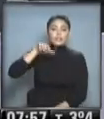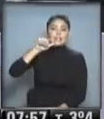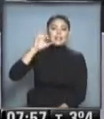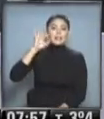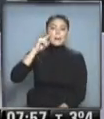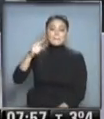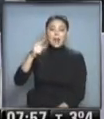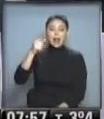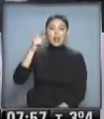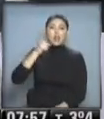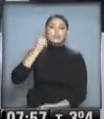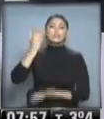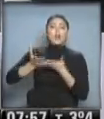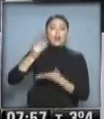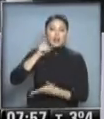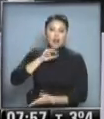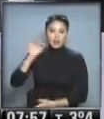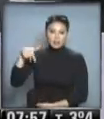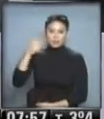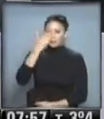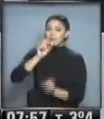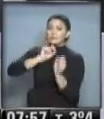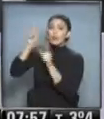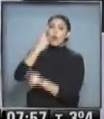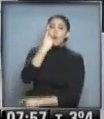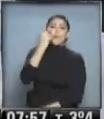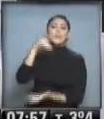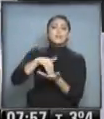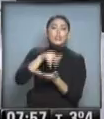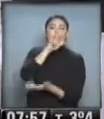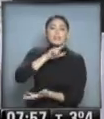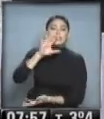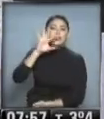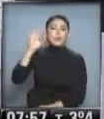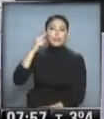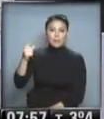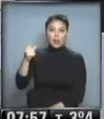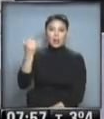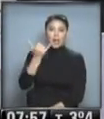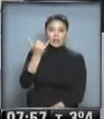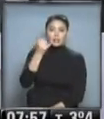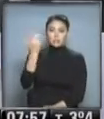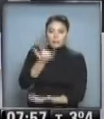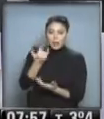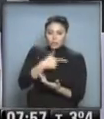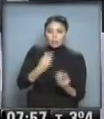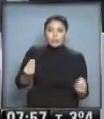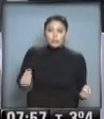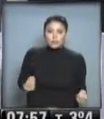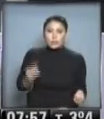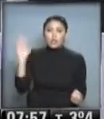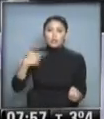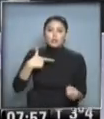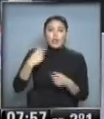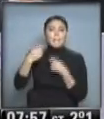toneladas a partir de entonces se exportaron 1.350.000 quedan 33 millones 100 mil que no todas